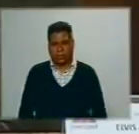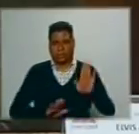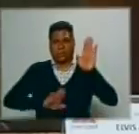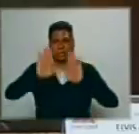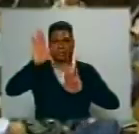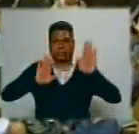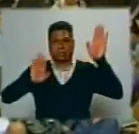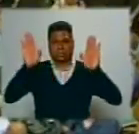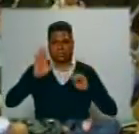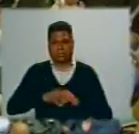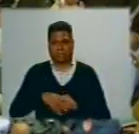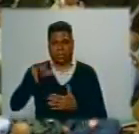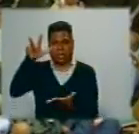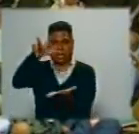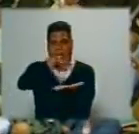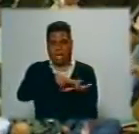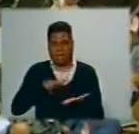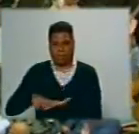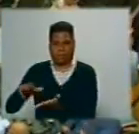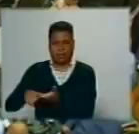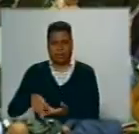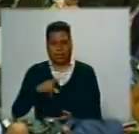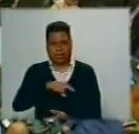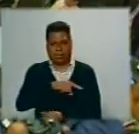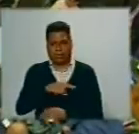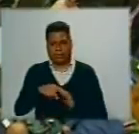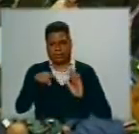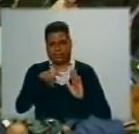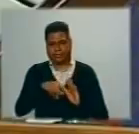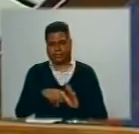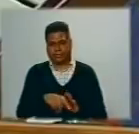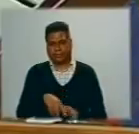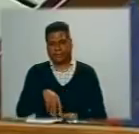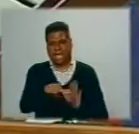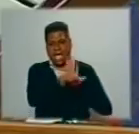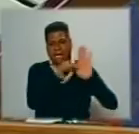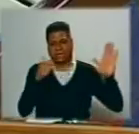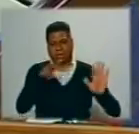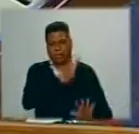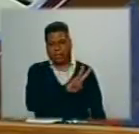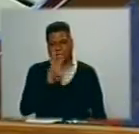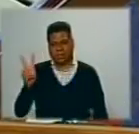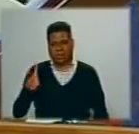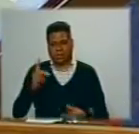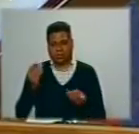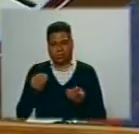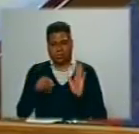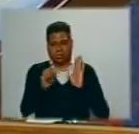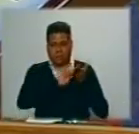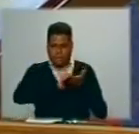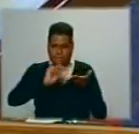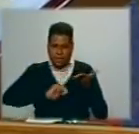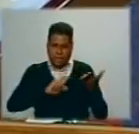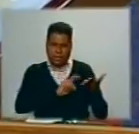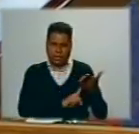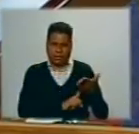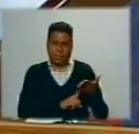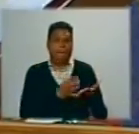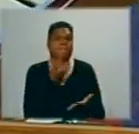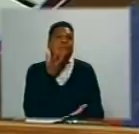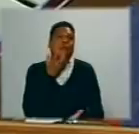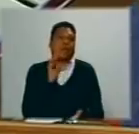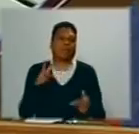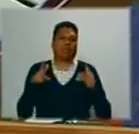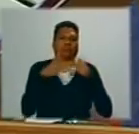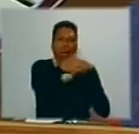acuerdo. Aprobado. Siguiente artículo. Artículo 22. Constancia por escrito de suspensión del servicio. Cuando